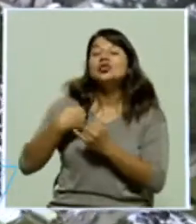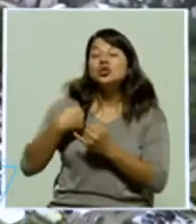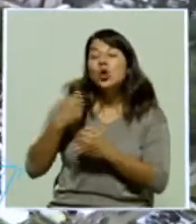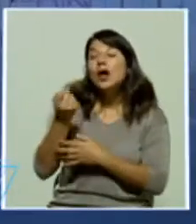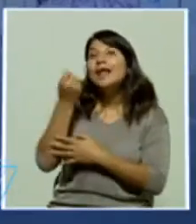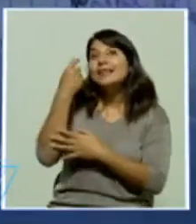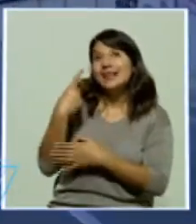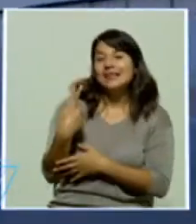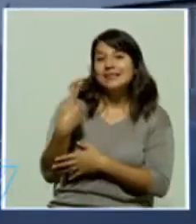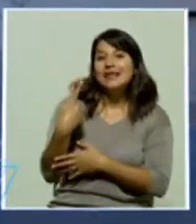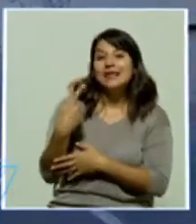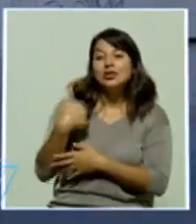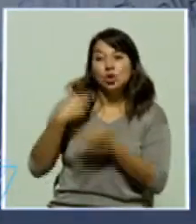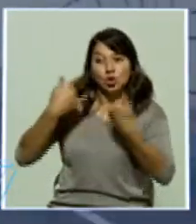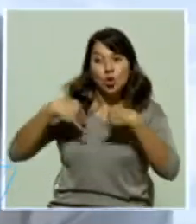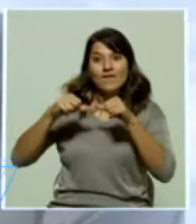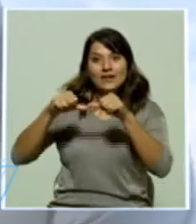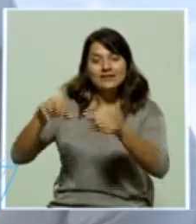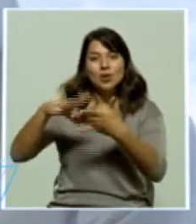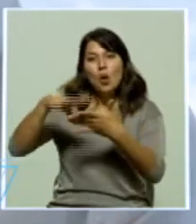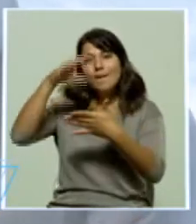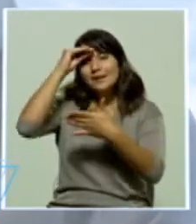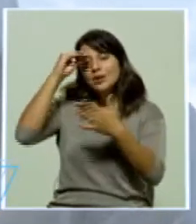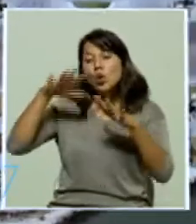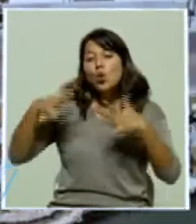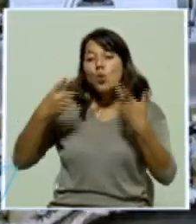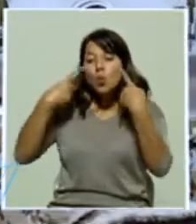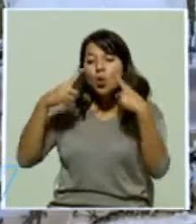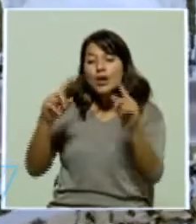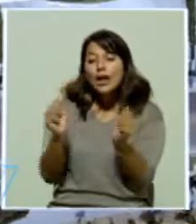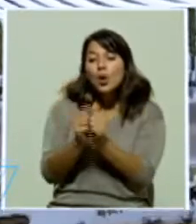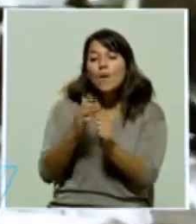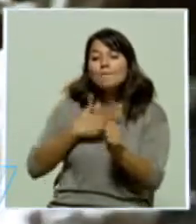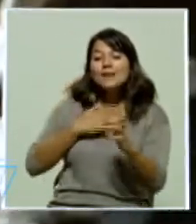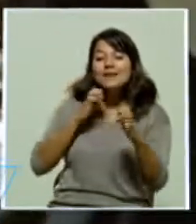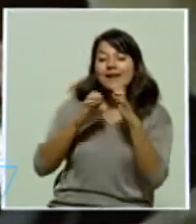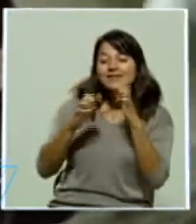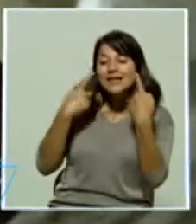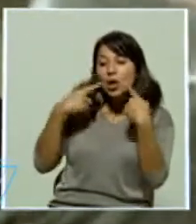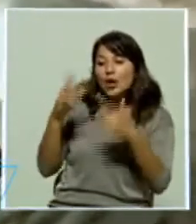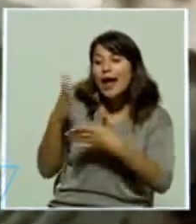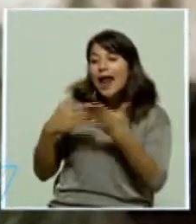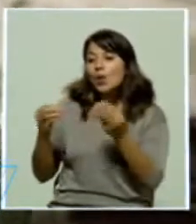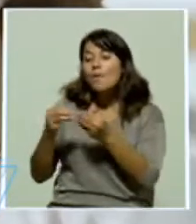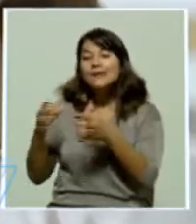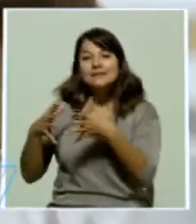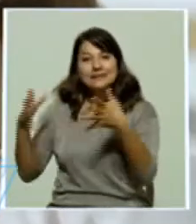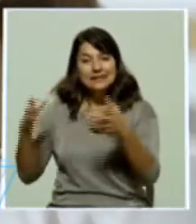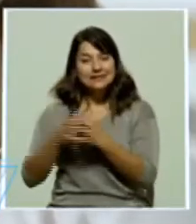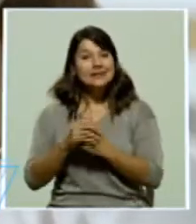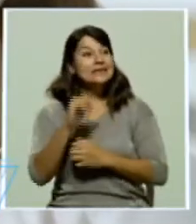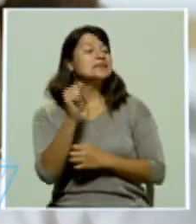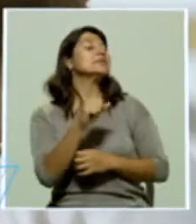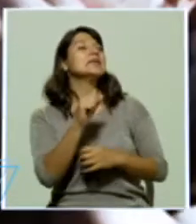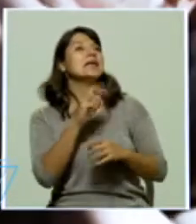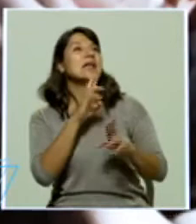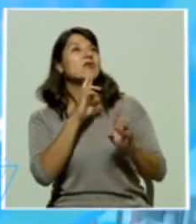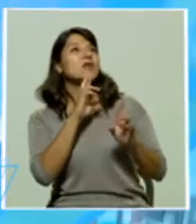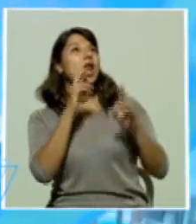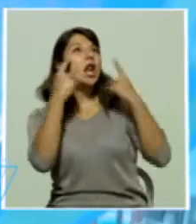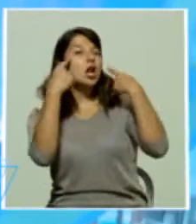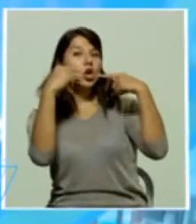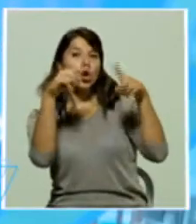esa entrevista obtenga sentido en un producto más grande. Sí, el resultado, Randall y